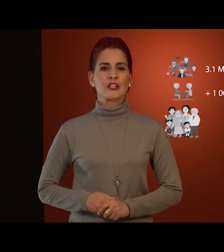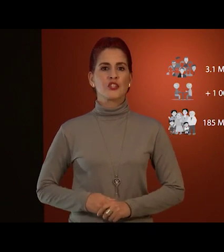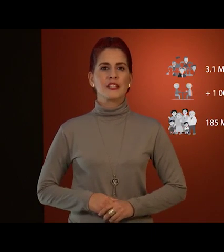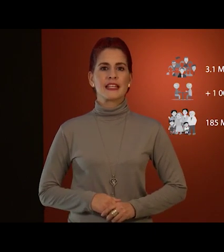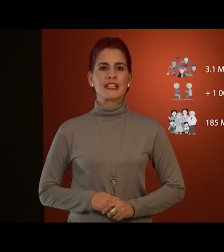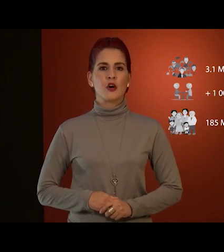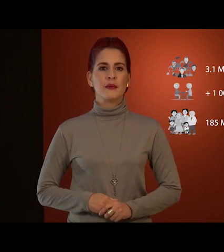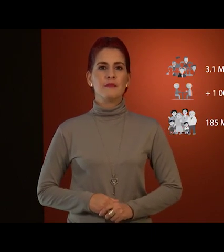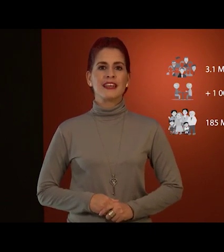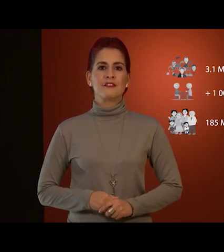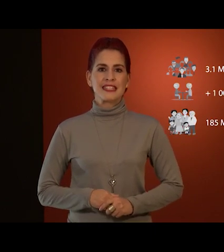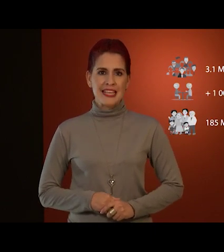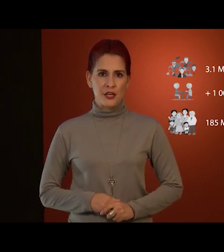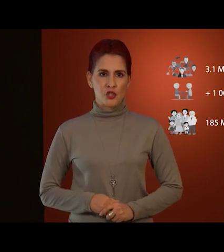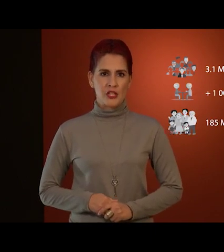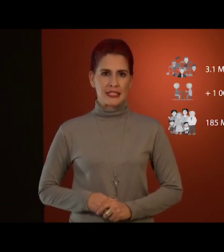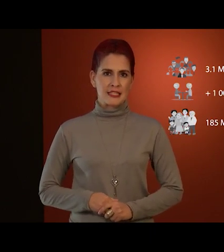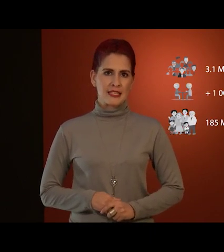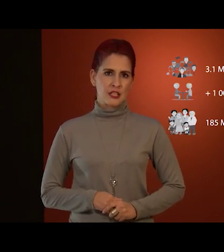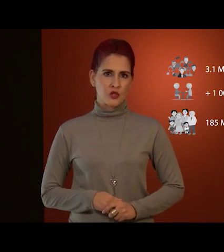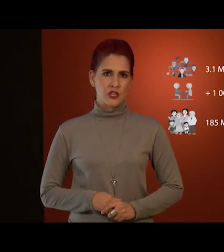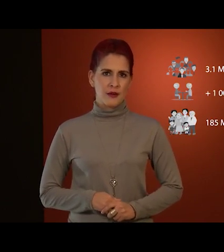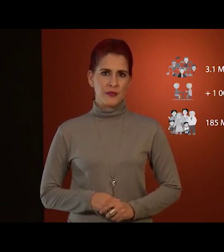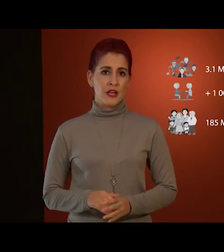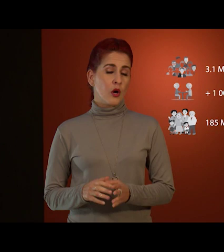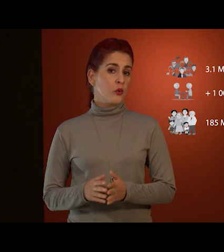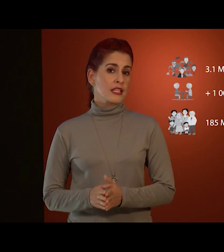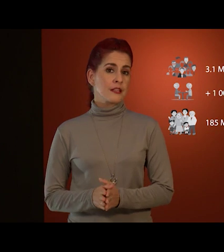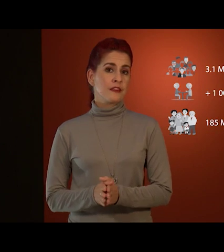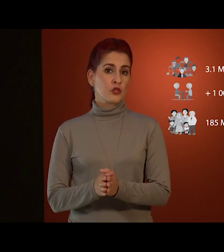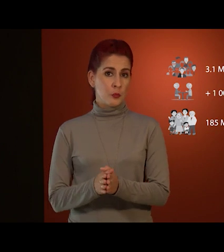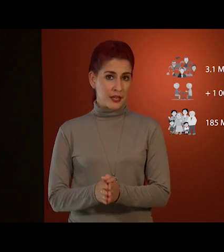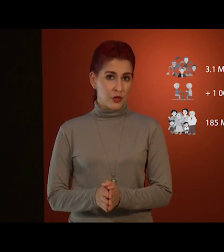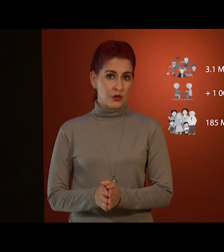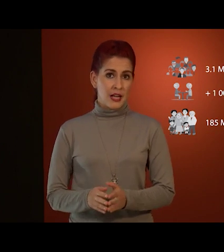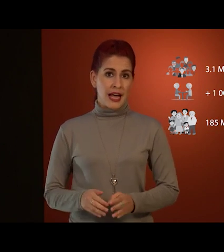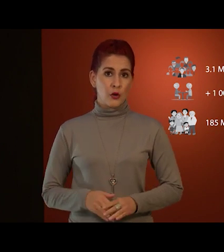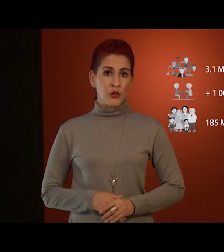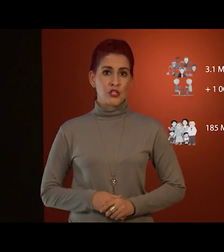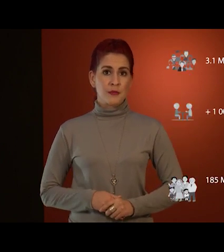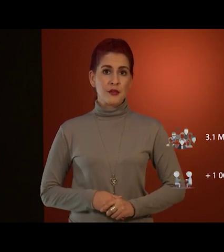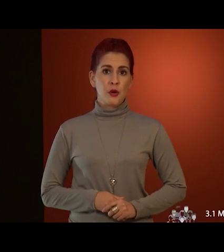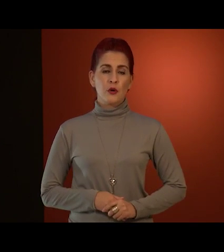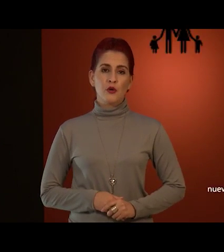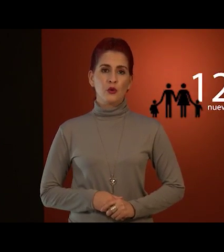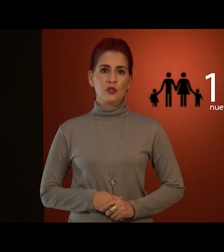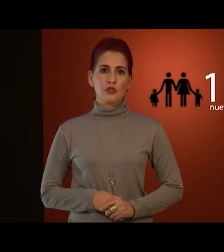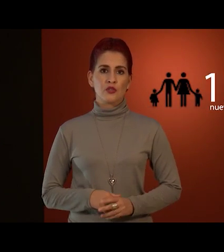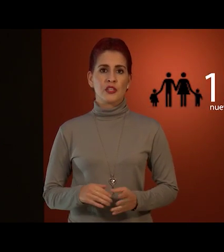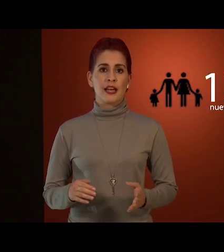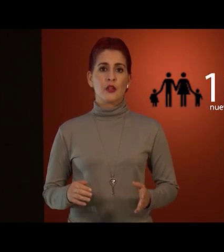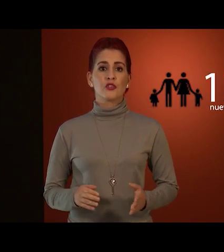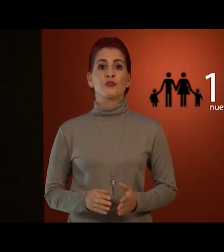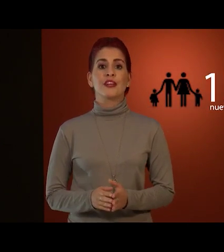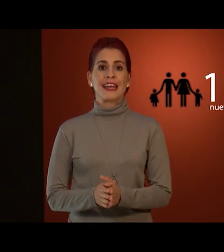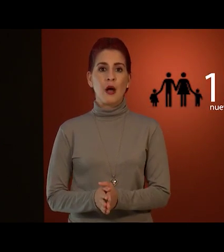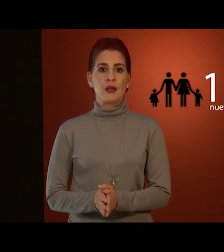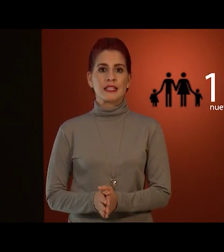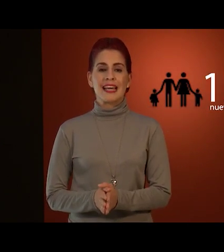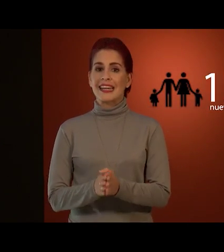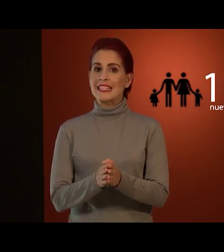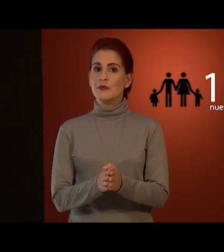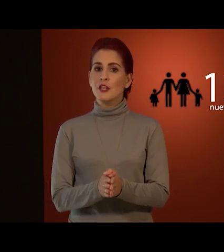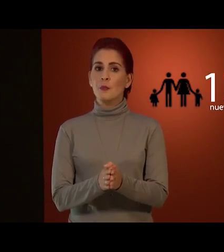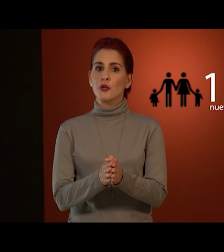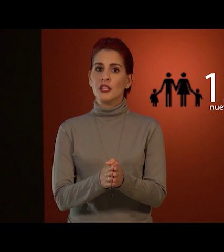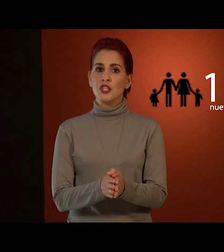y 185.000 beneficiarios de la asistencia social. Una cifra superior a los 12.000 nuevos núcleos considerados